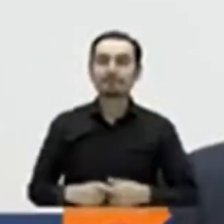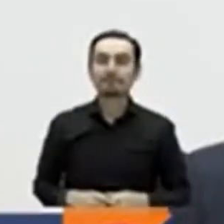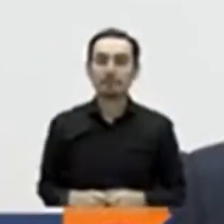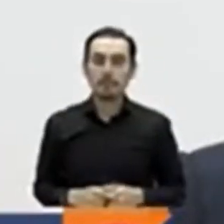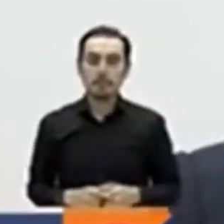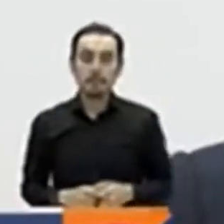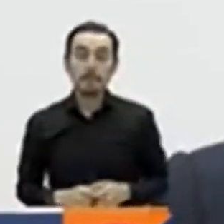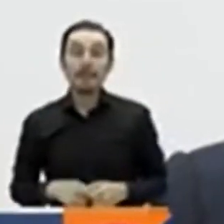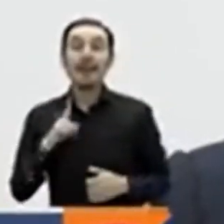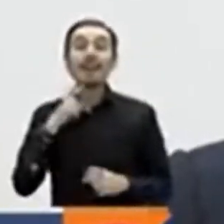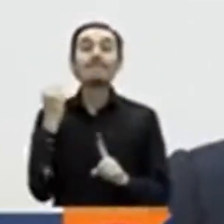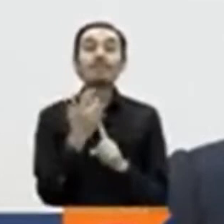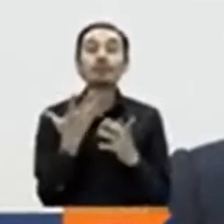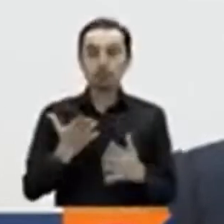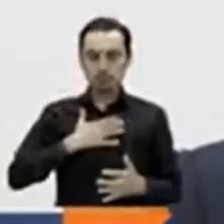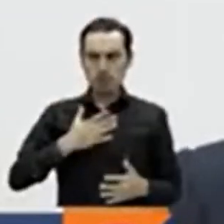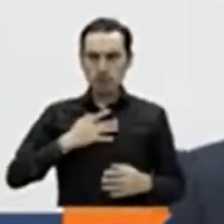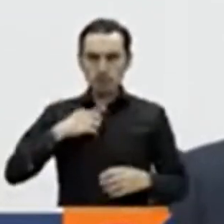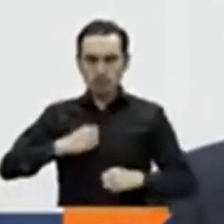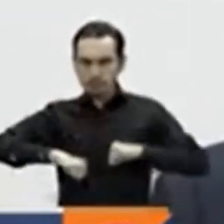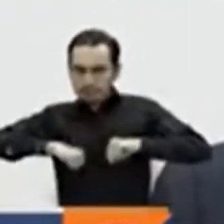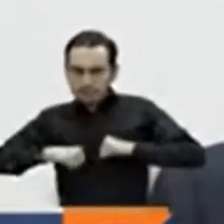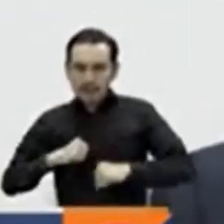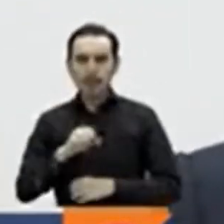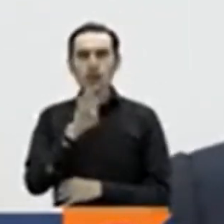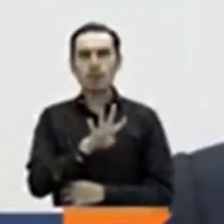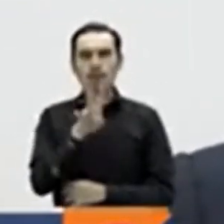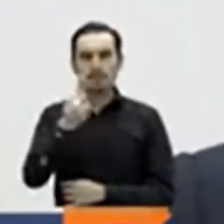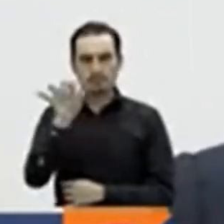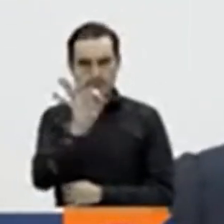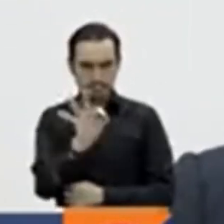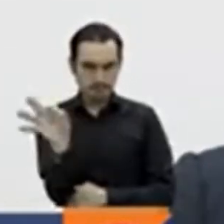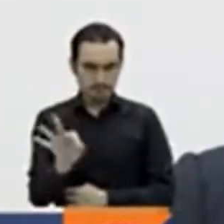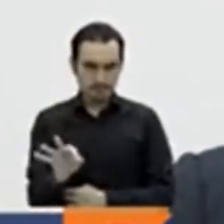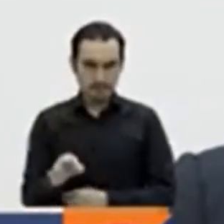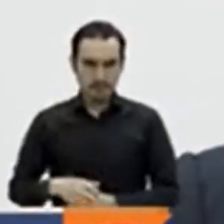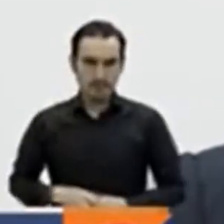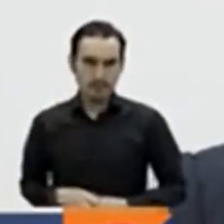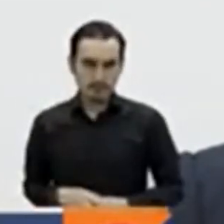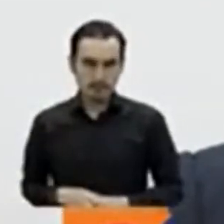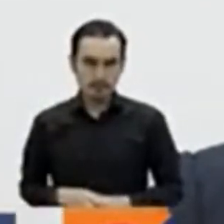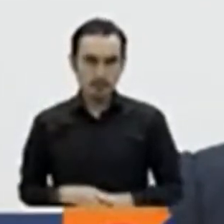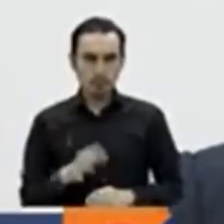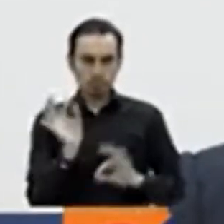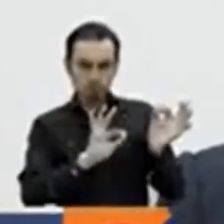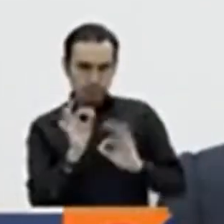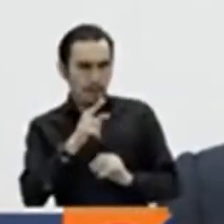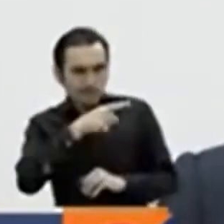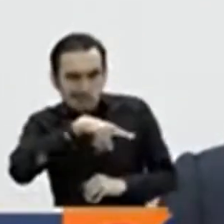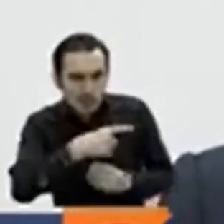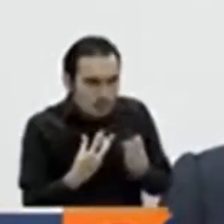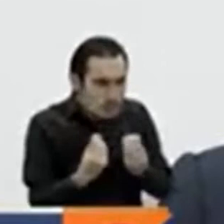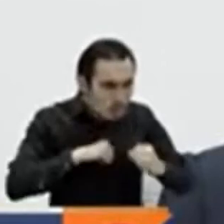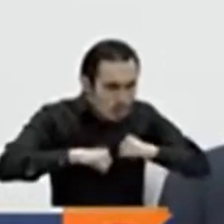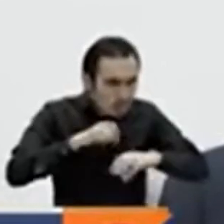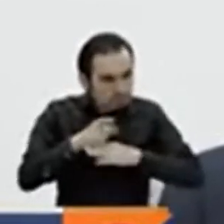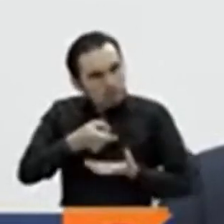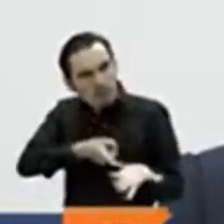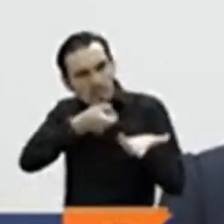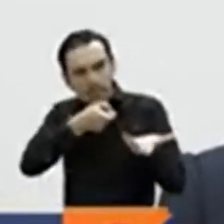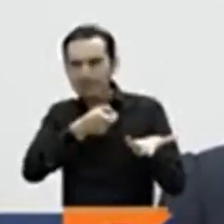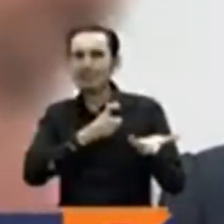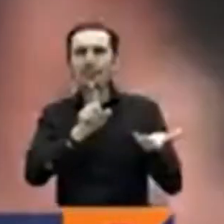capacidad operacional en el Ejército en un 46%. Operaciones militares no solamente desde el punto de vista de las